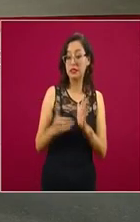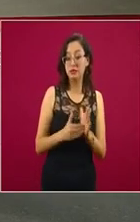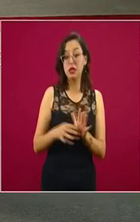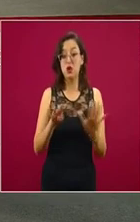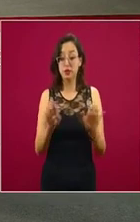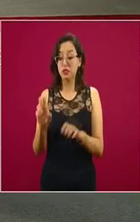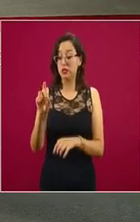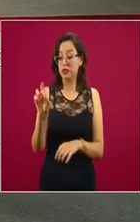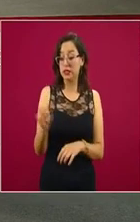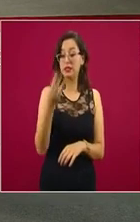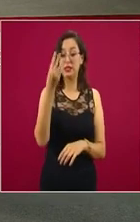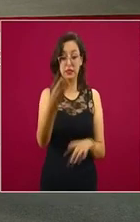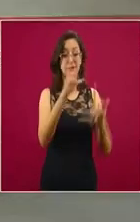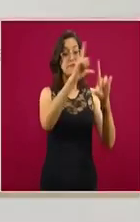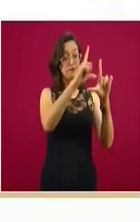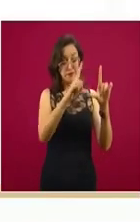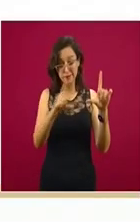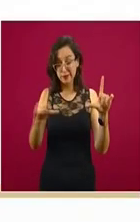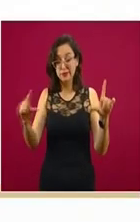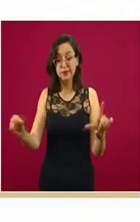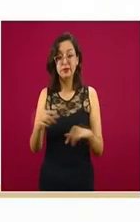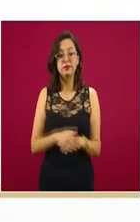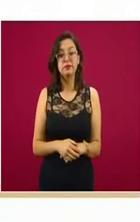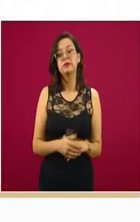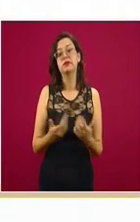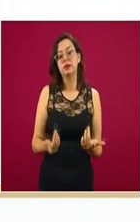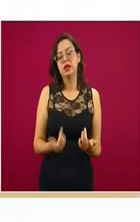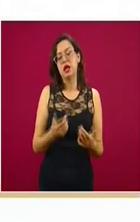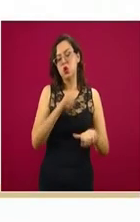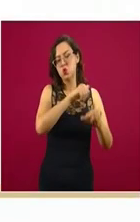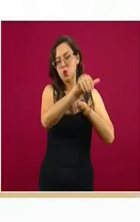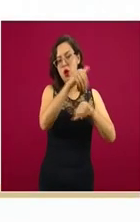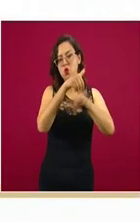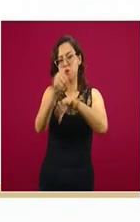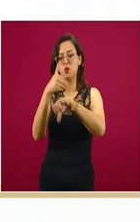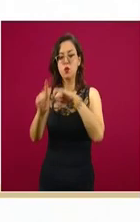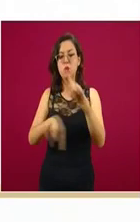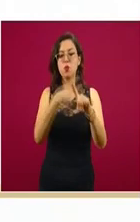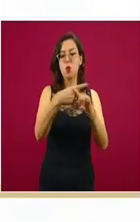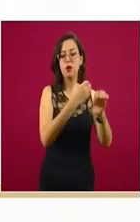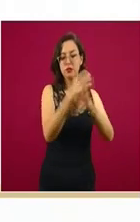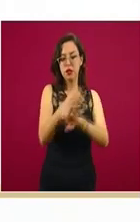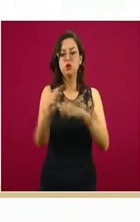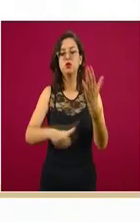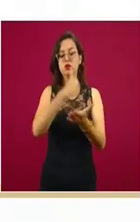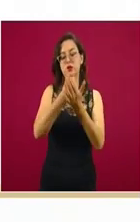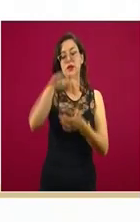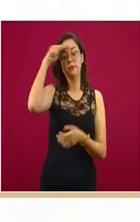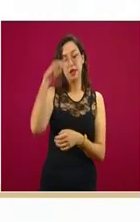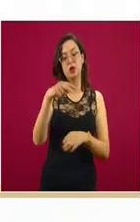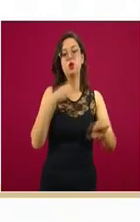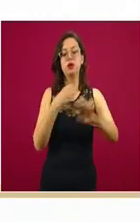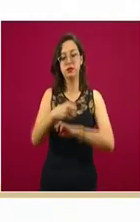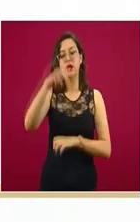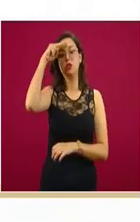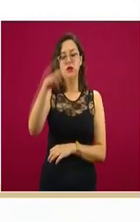6.933 casos se distribuyen de esta manera. Arriba está el número de casos por entidad federativa y aquí vemos a la Ciudad de México, el Estado de